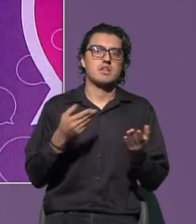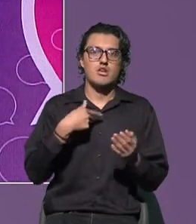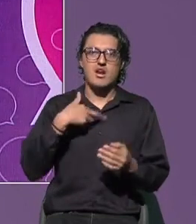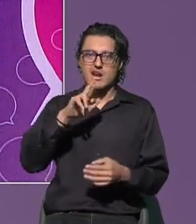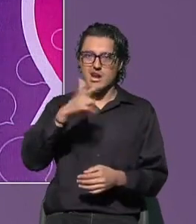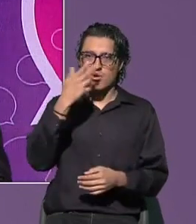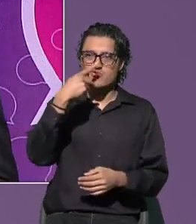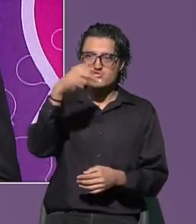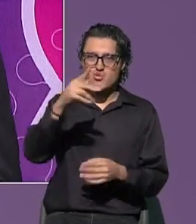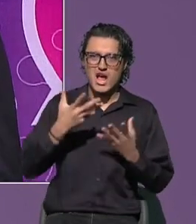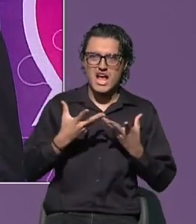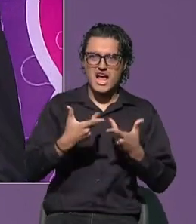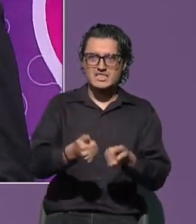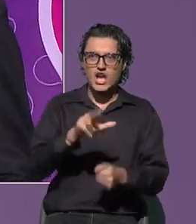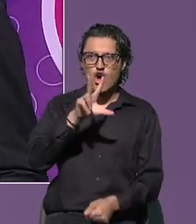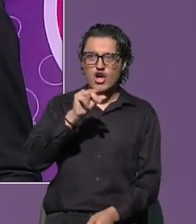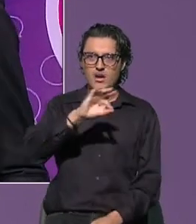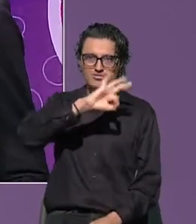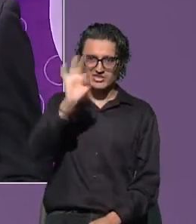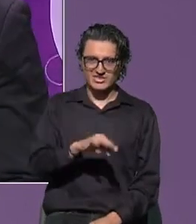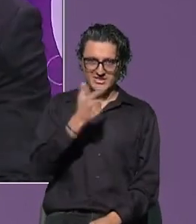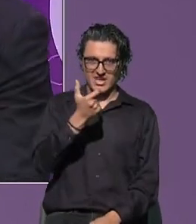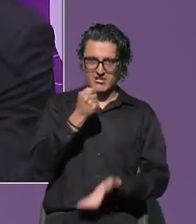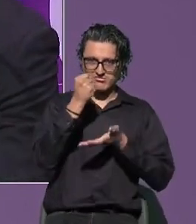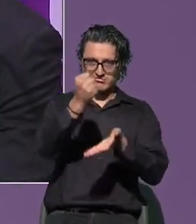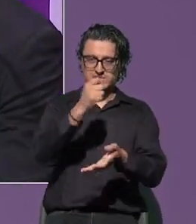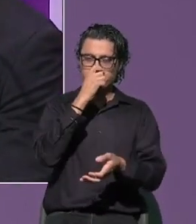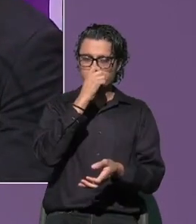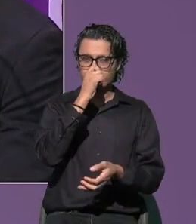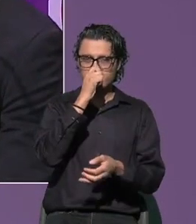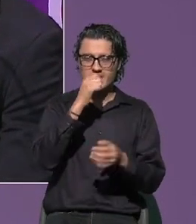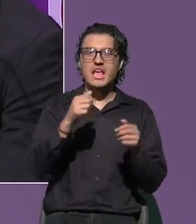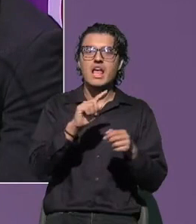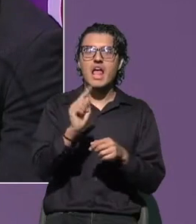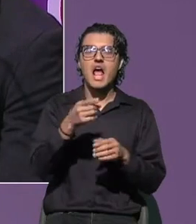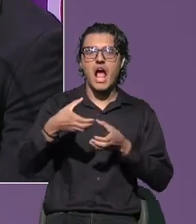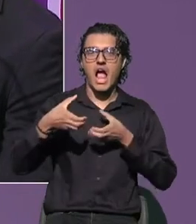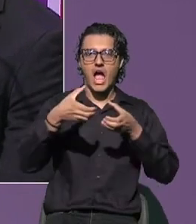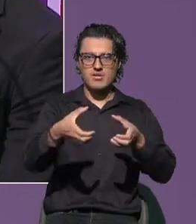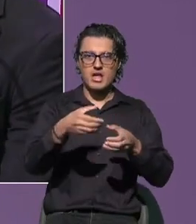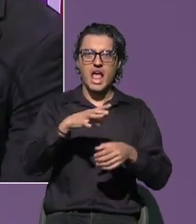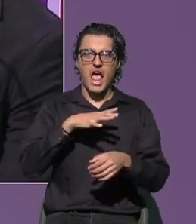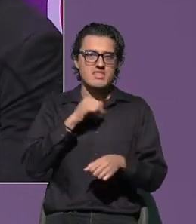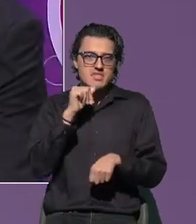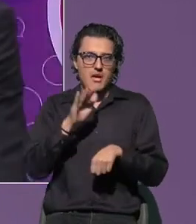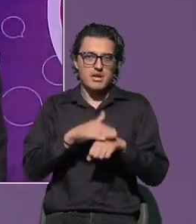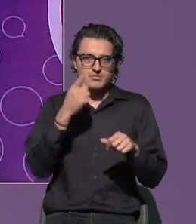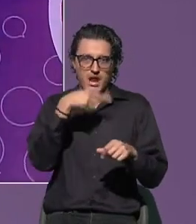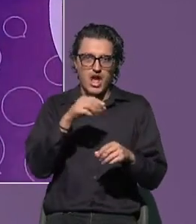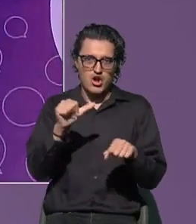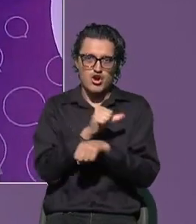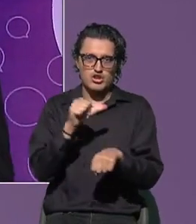gastaste el 80% del presupuesto en movilidad en vialidades que son infraestructura solo para automóviles Entonces está siendo